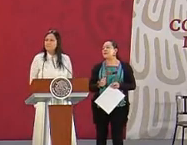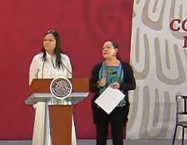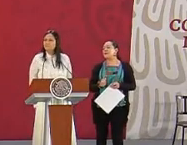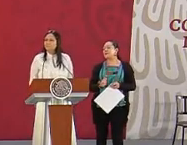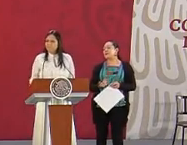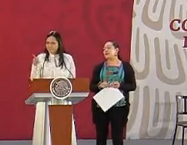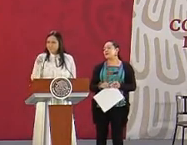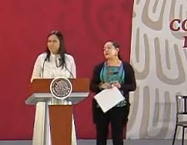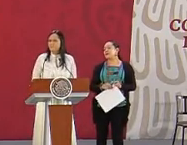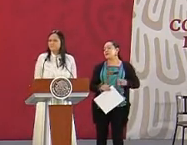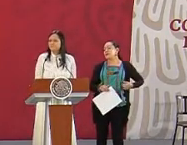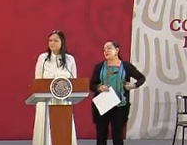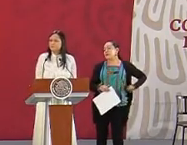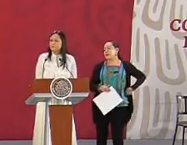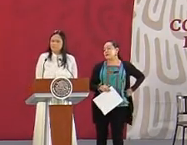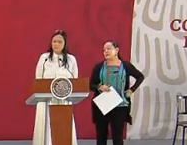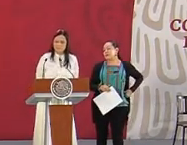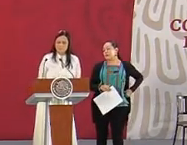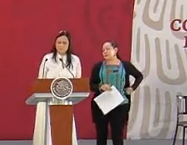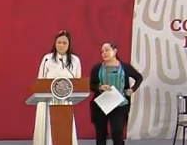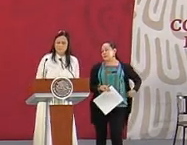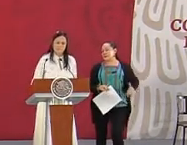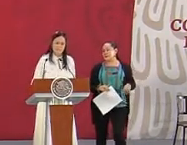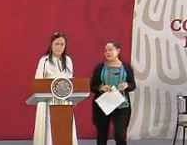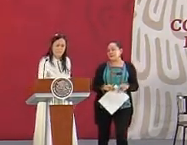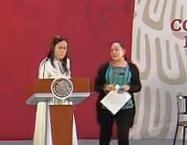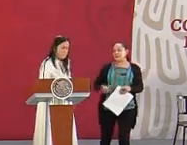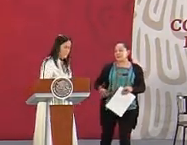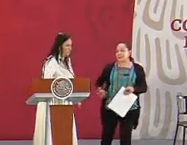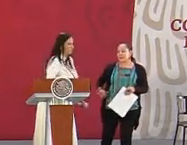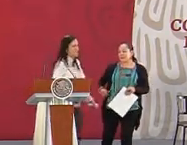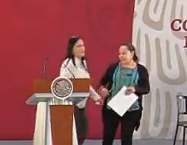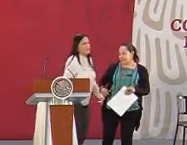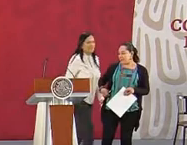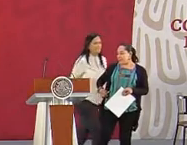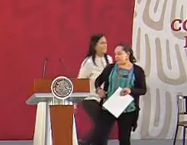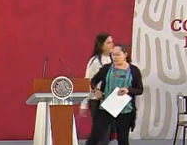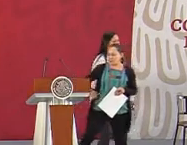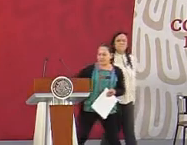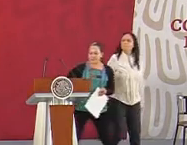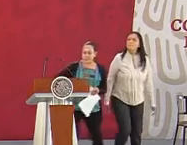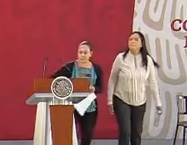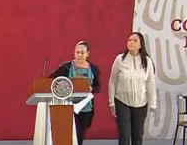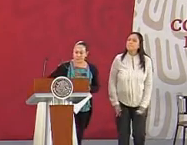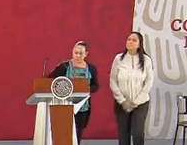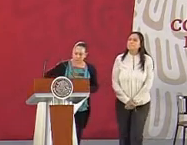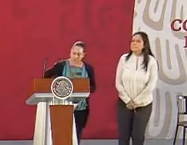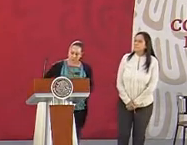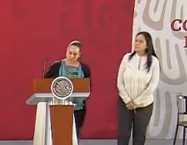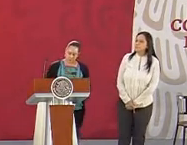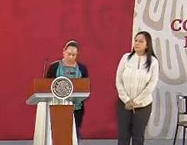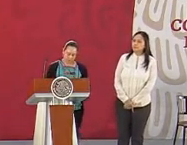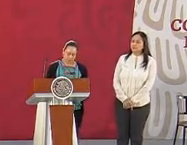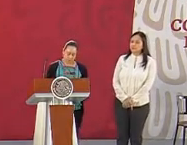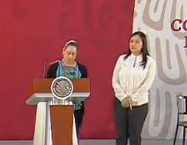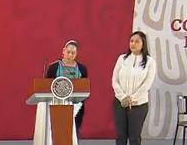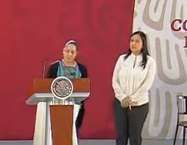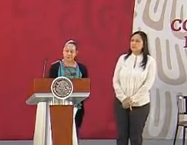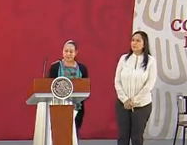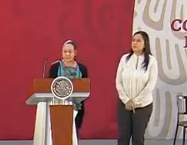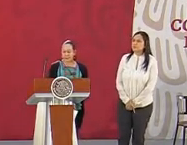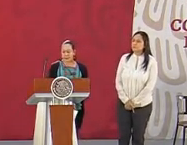Gracias. varias cosas. Ha